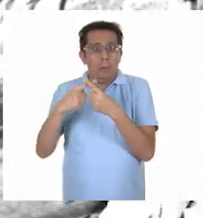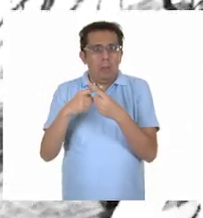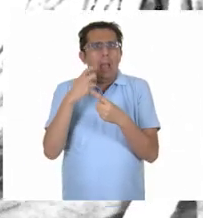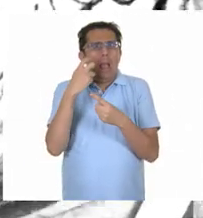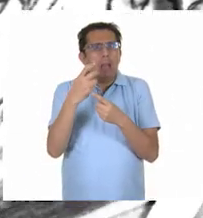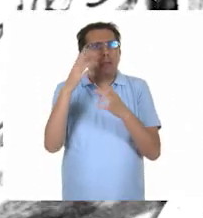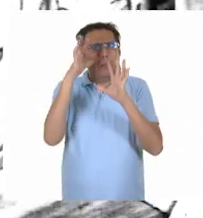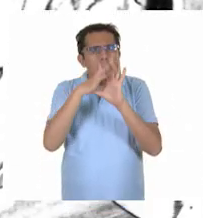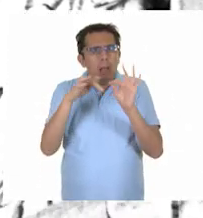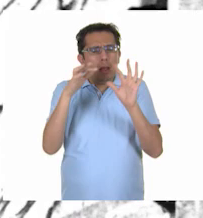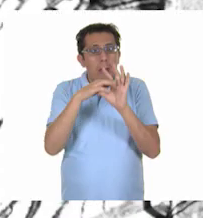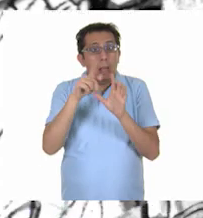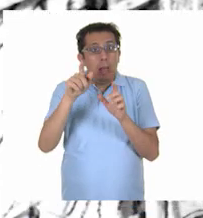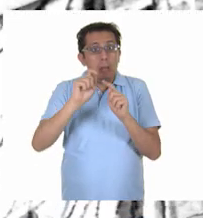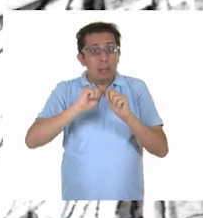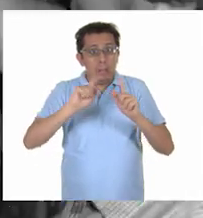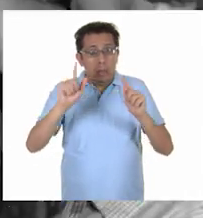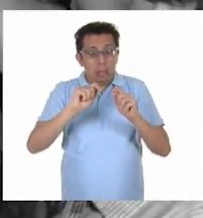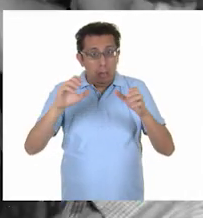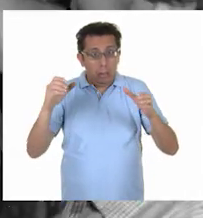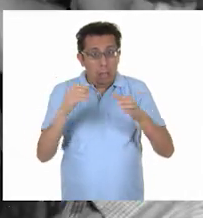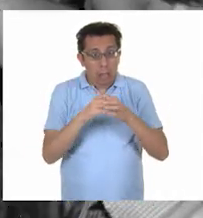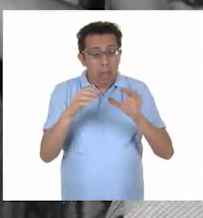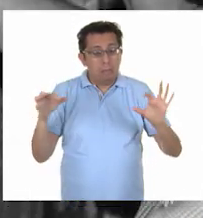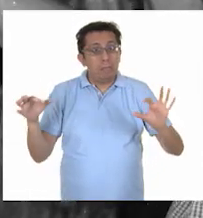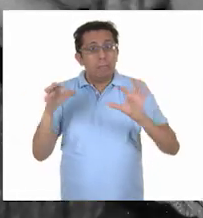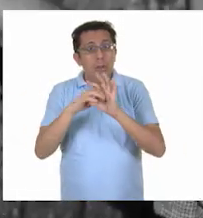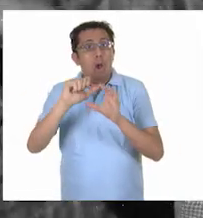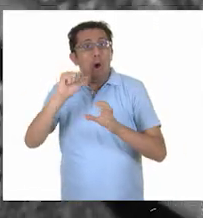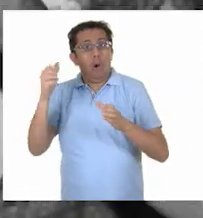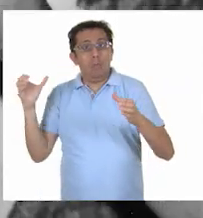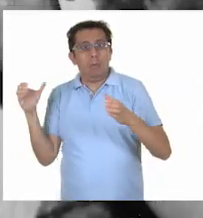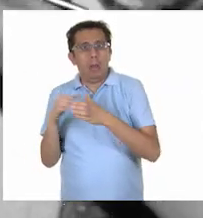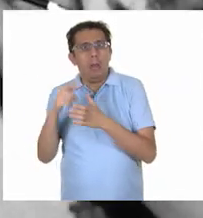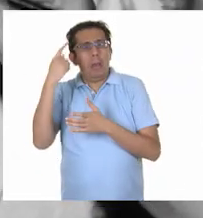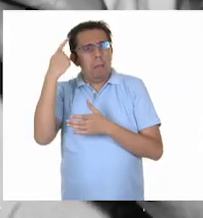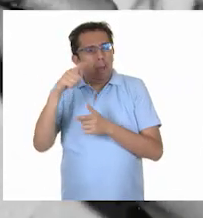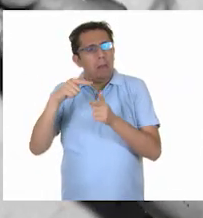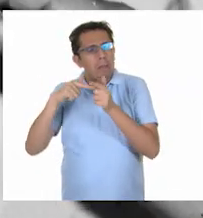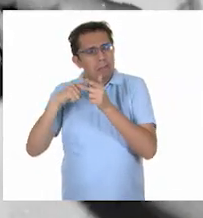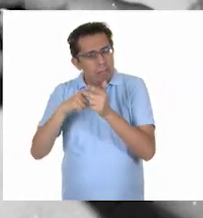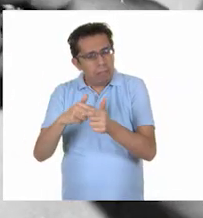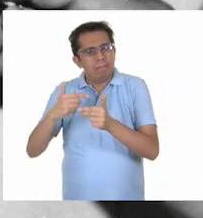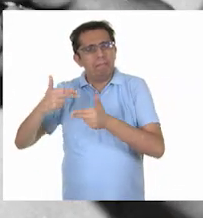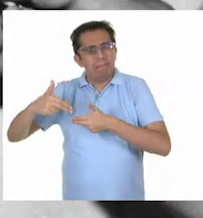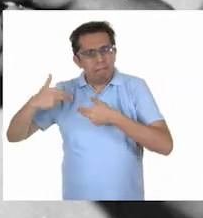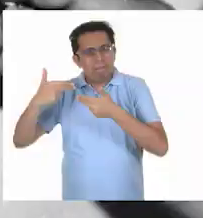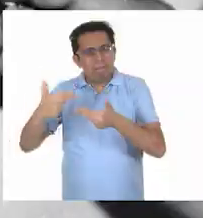de los tlaxcaltecas que permitió a esa sociedad preservar su herencia.